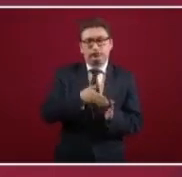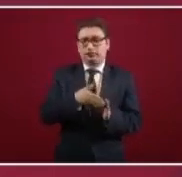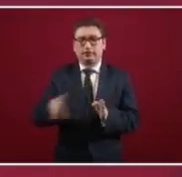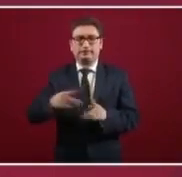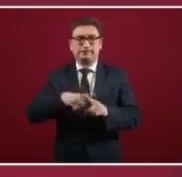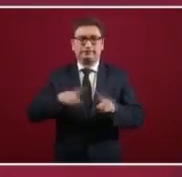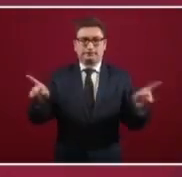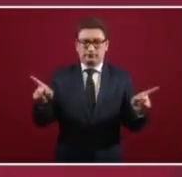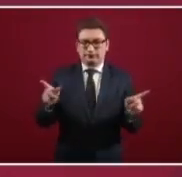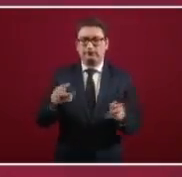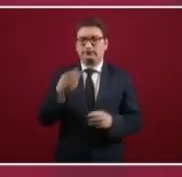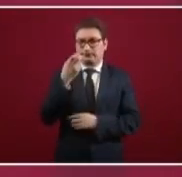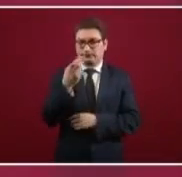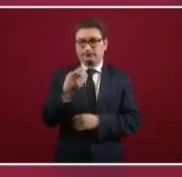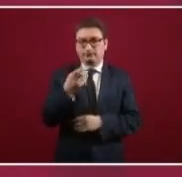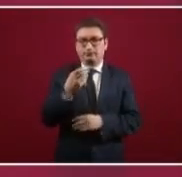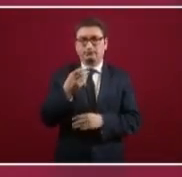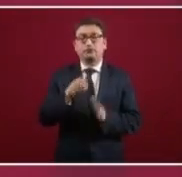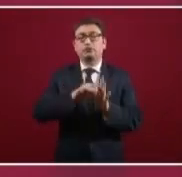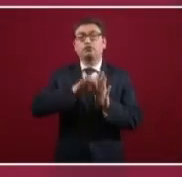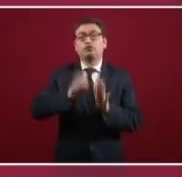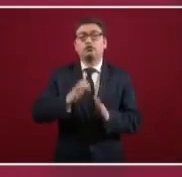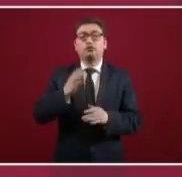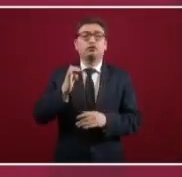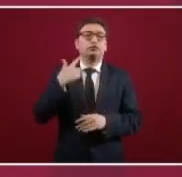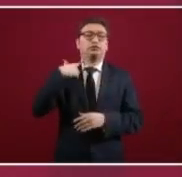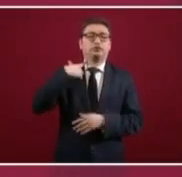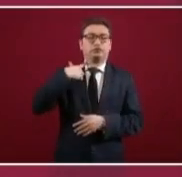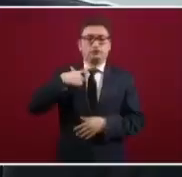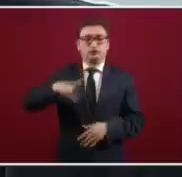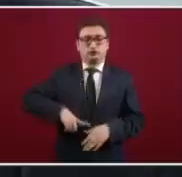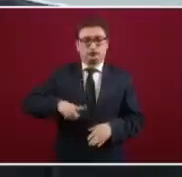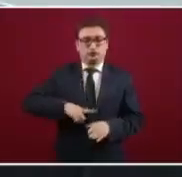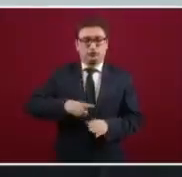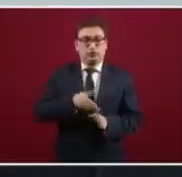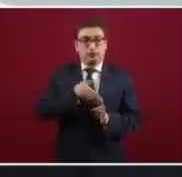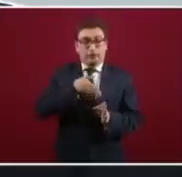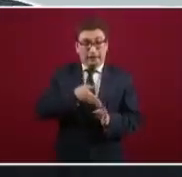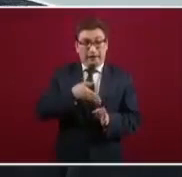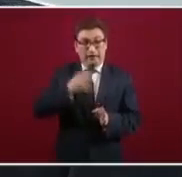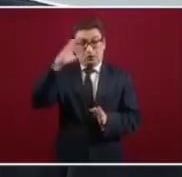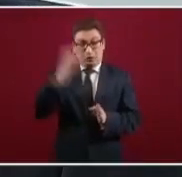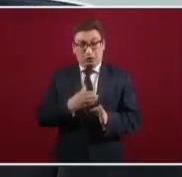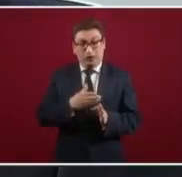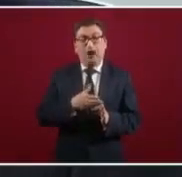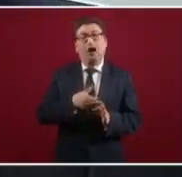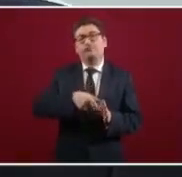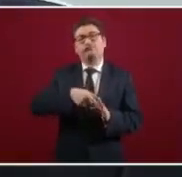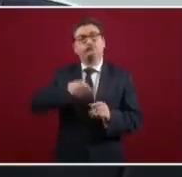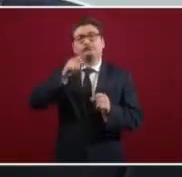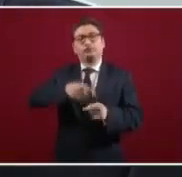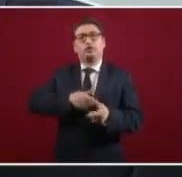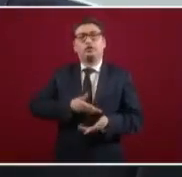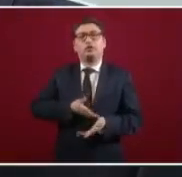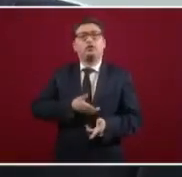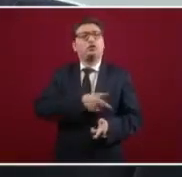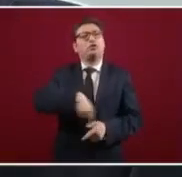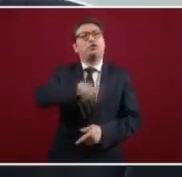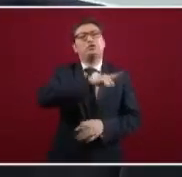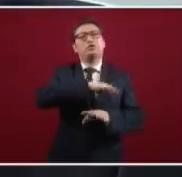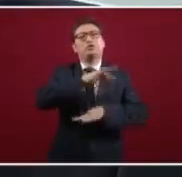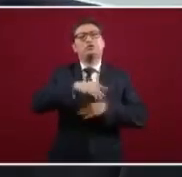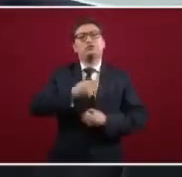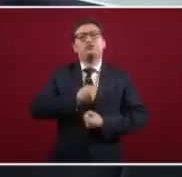estado los anteriores pues ya está lo han externado